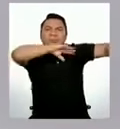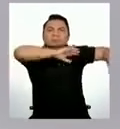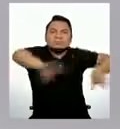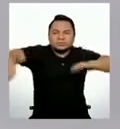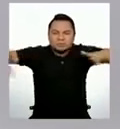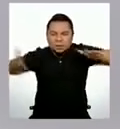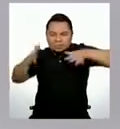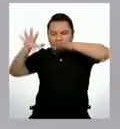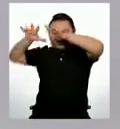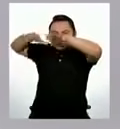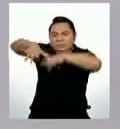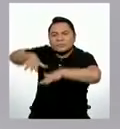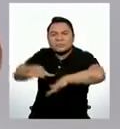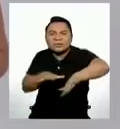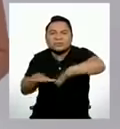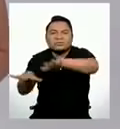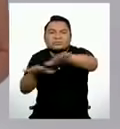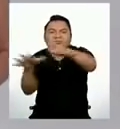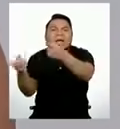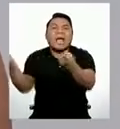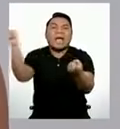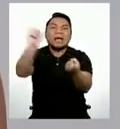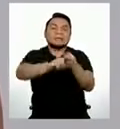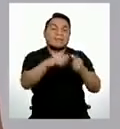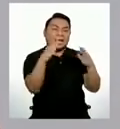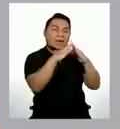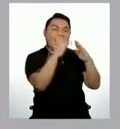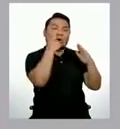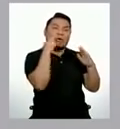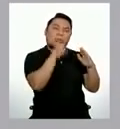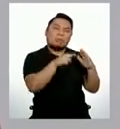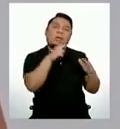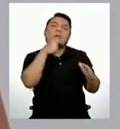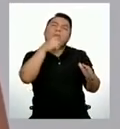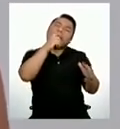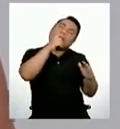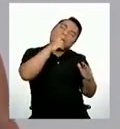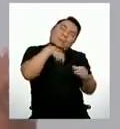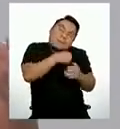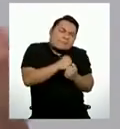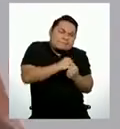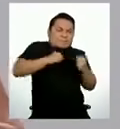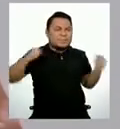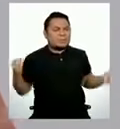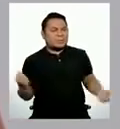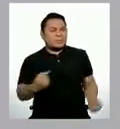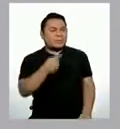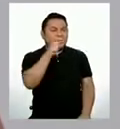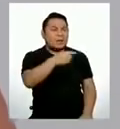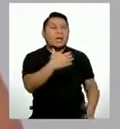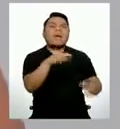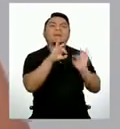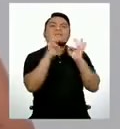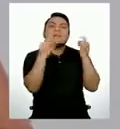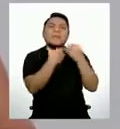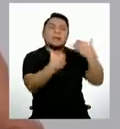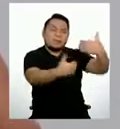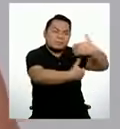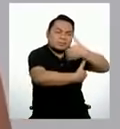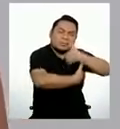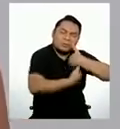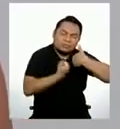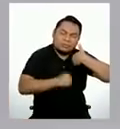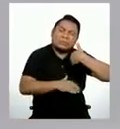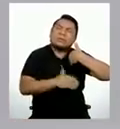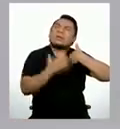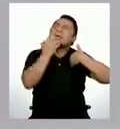hasta llegar a la casa del hombre. Este se había desatado y abrazando a su familia lanzó